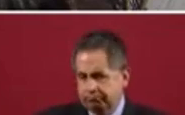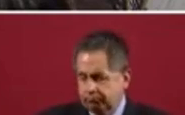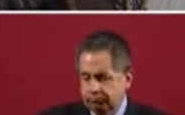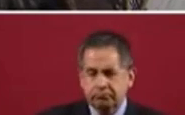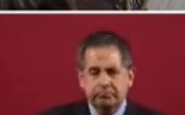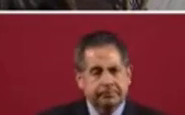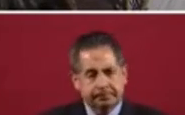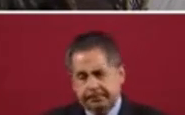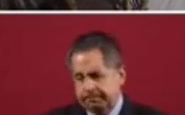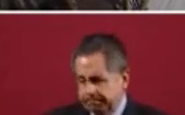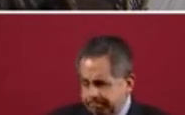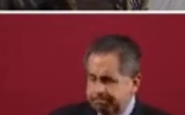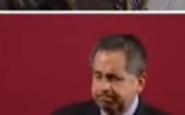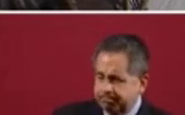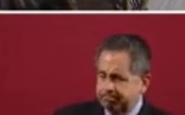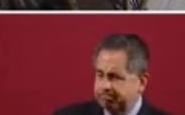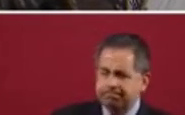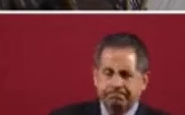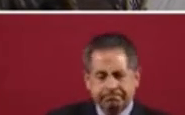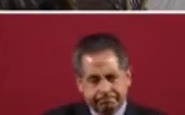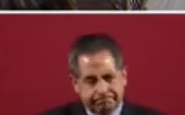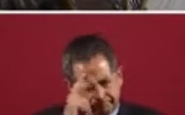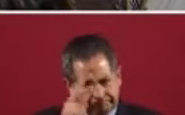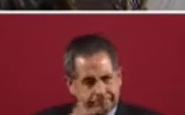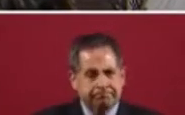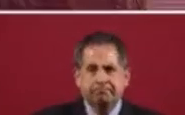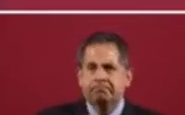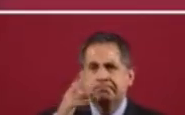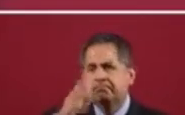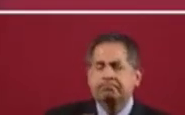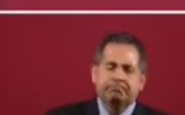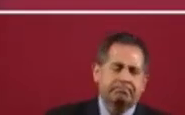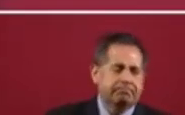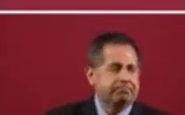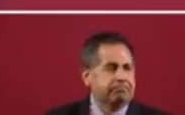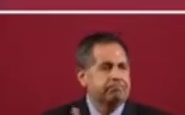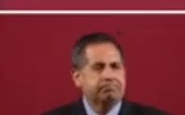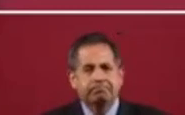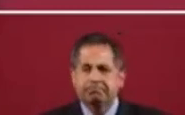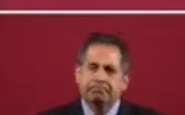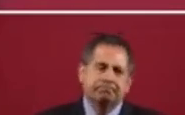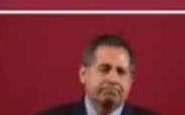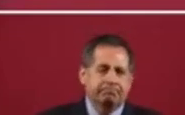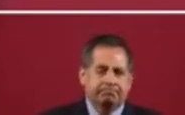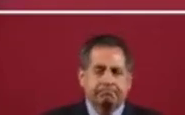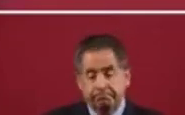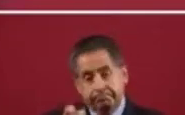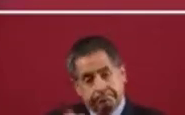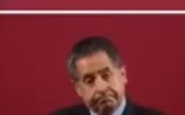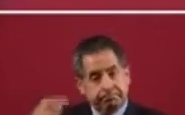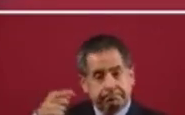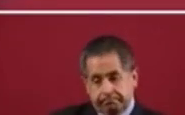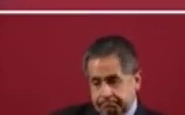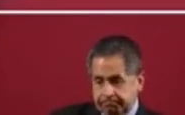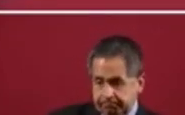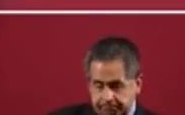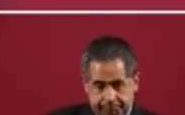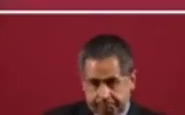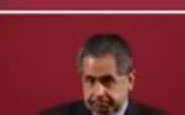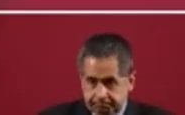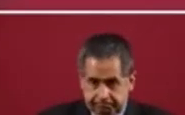impulsar actividades productivas y para que haya bienestar esa es una prioridad clara